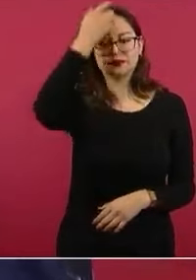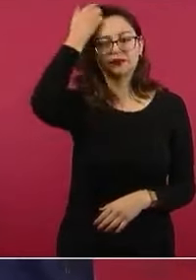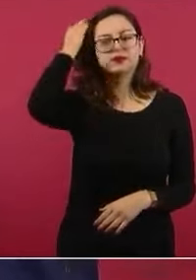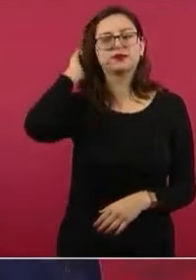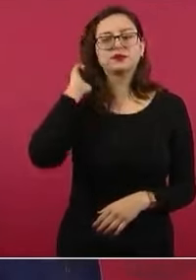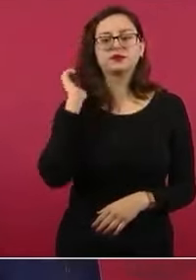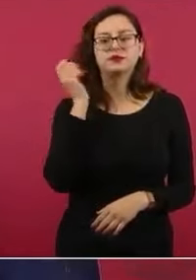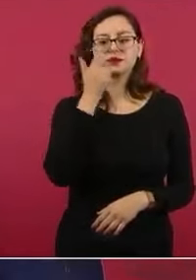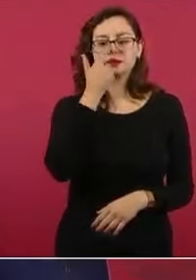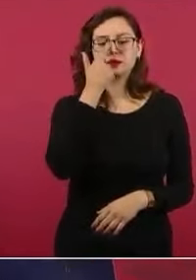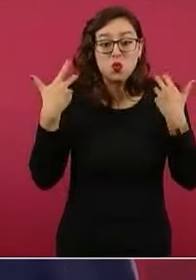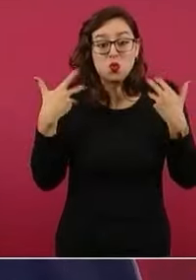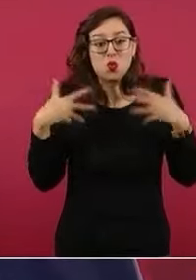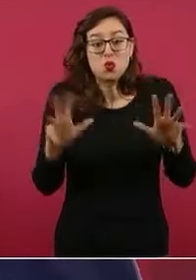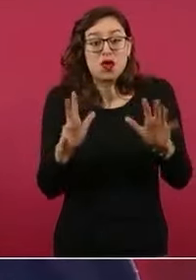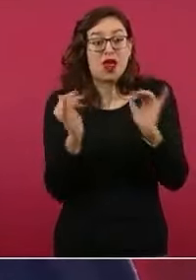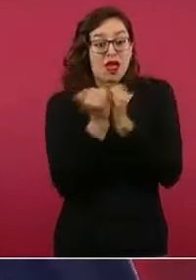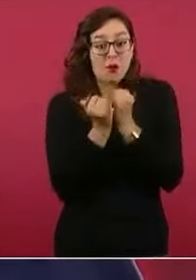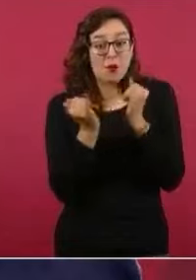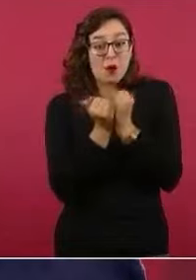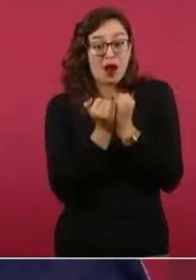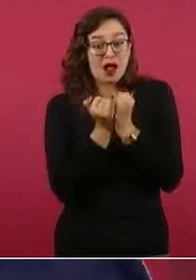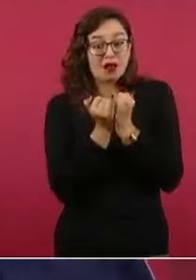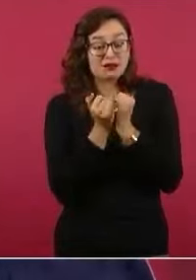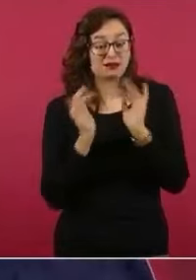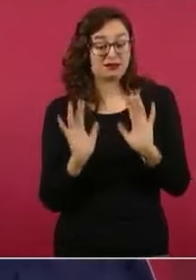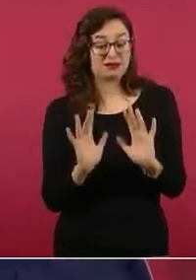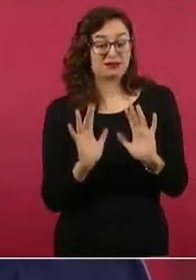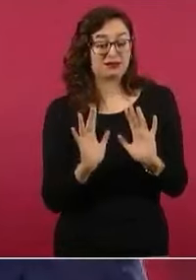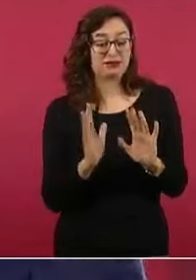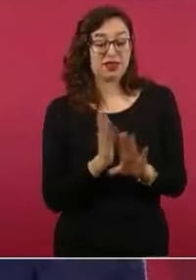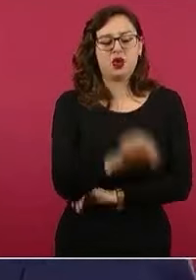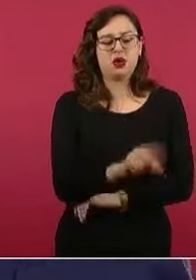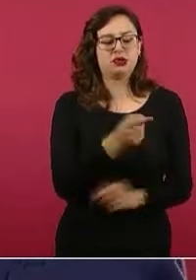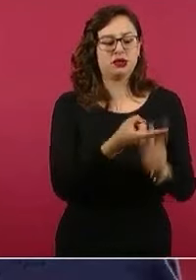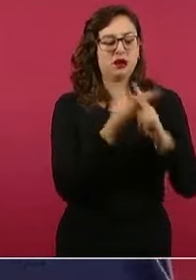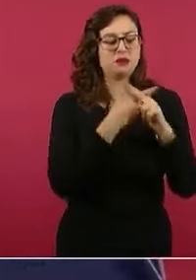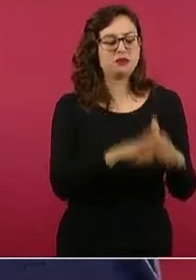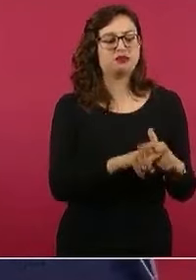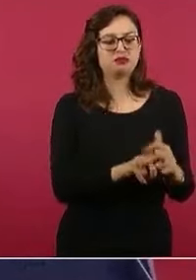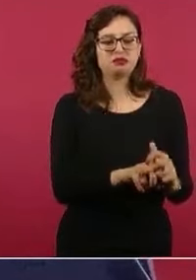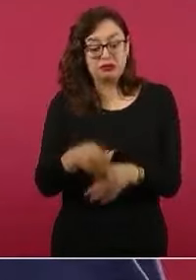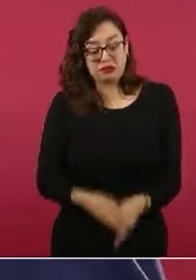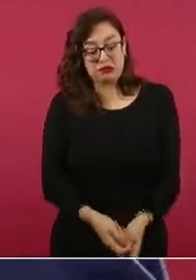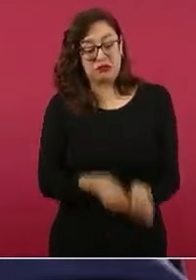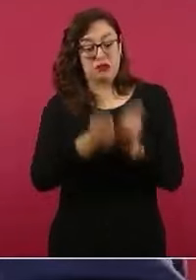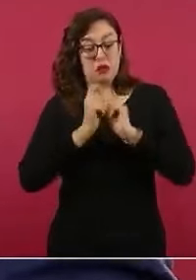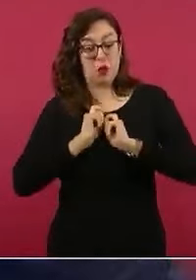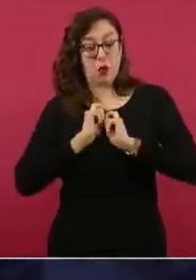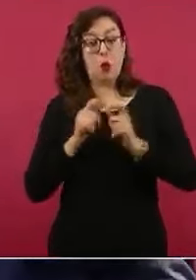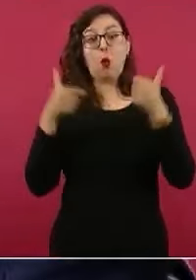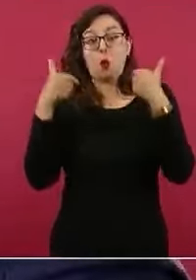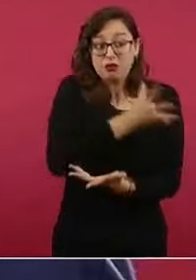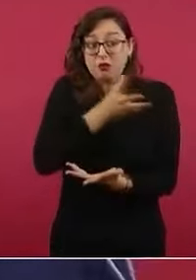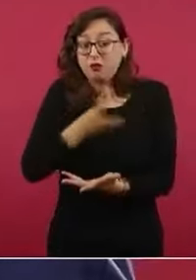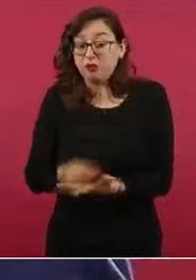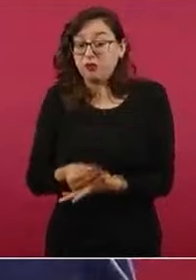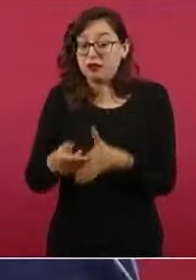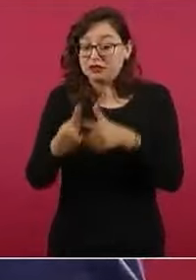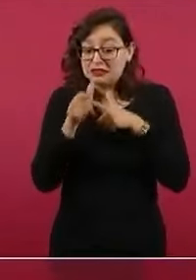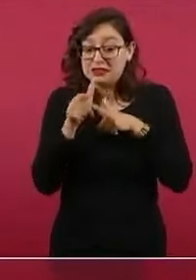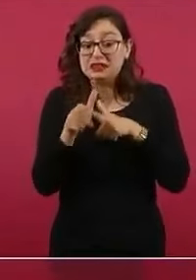con la misma política que se impuso desde que se declaró la guerra a la delincuencia organizada, el país estaría